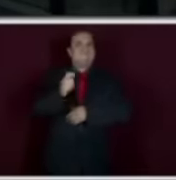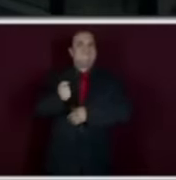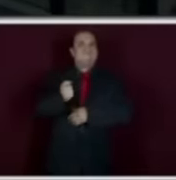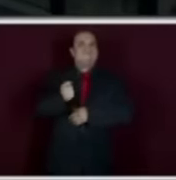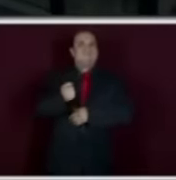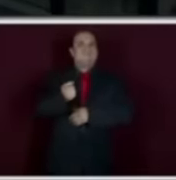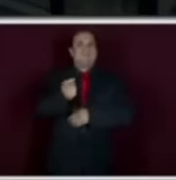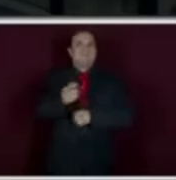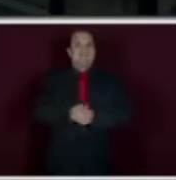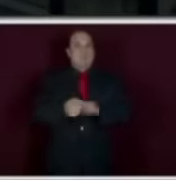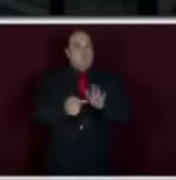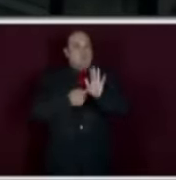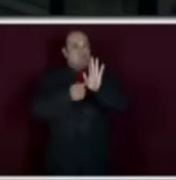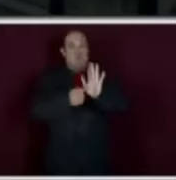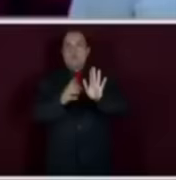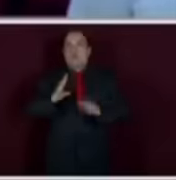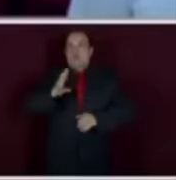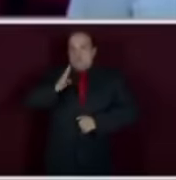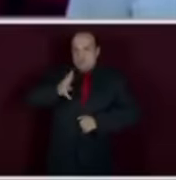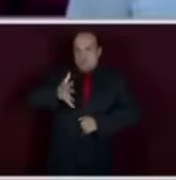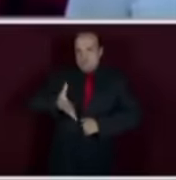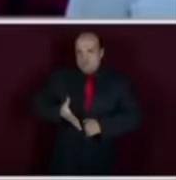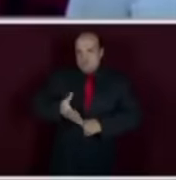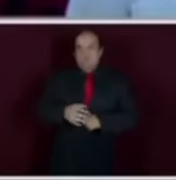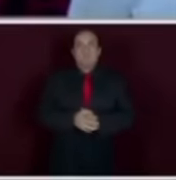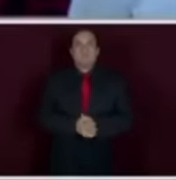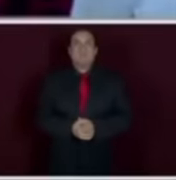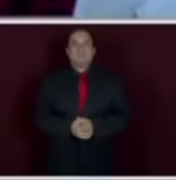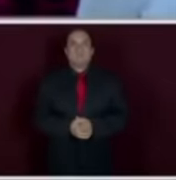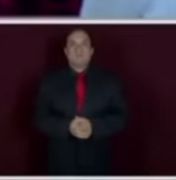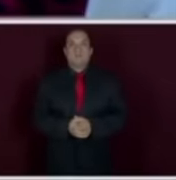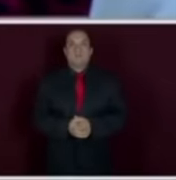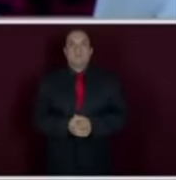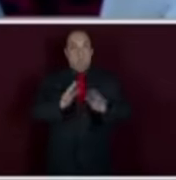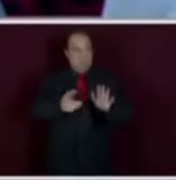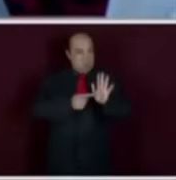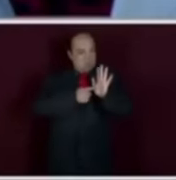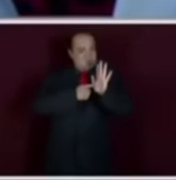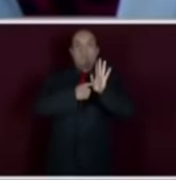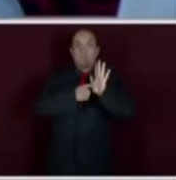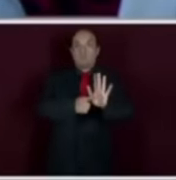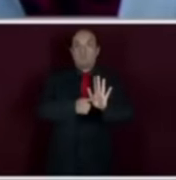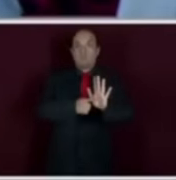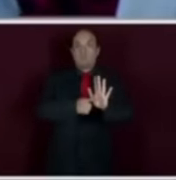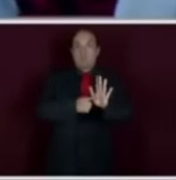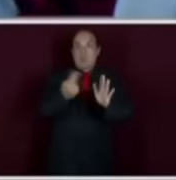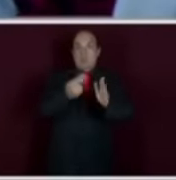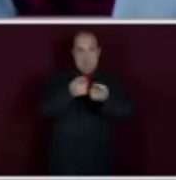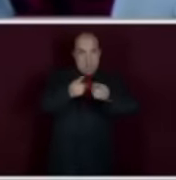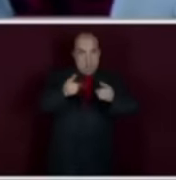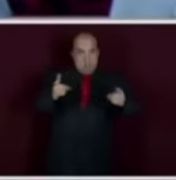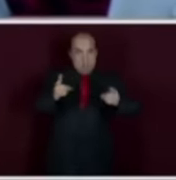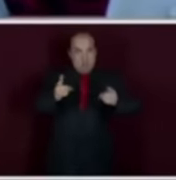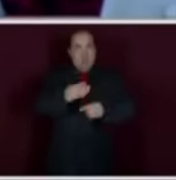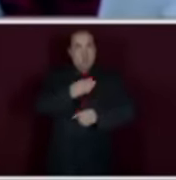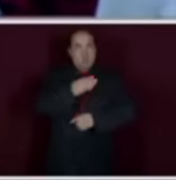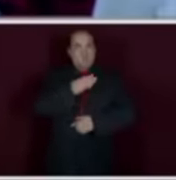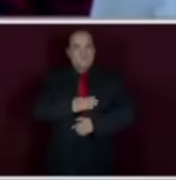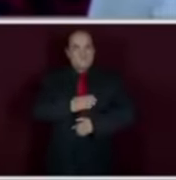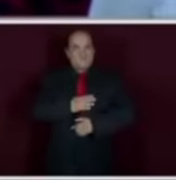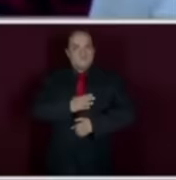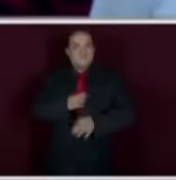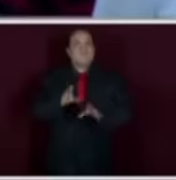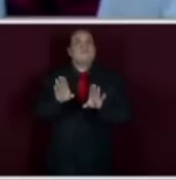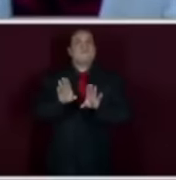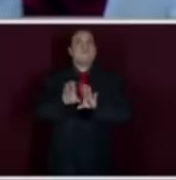timbre de orgullo. Se demostró que para que haya desarrollo con justicia,